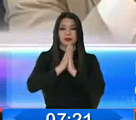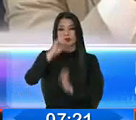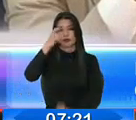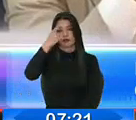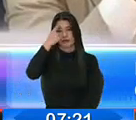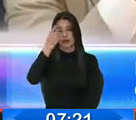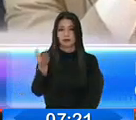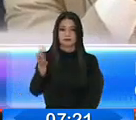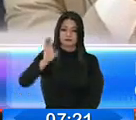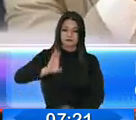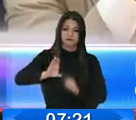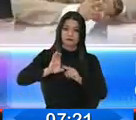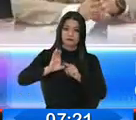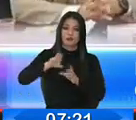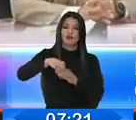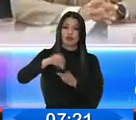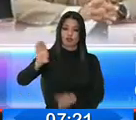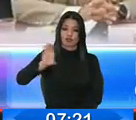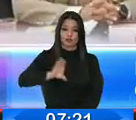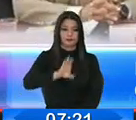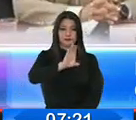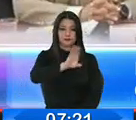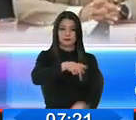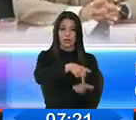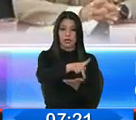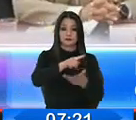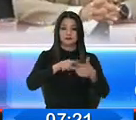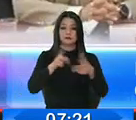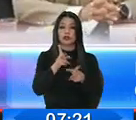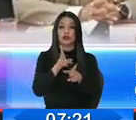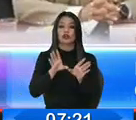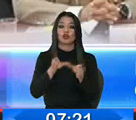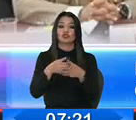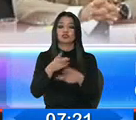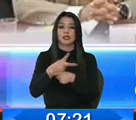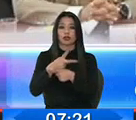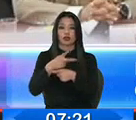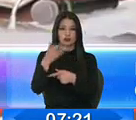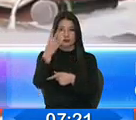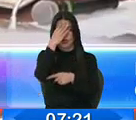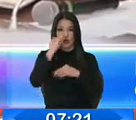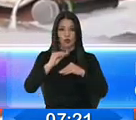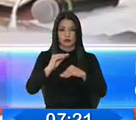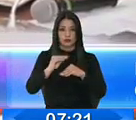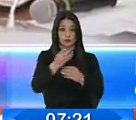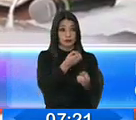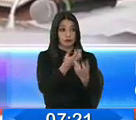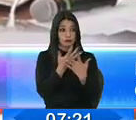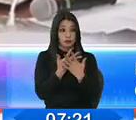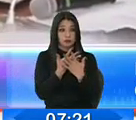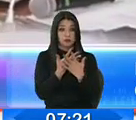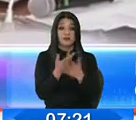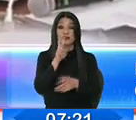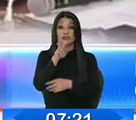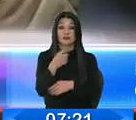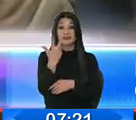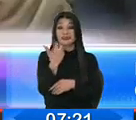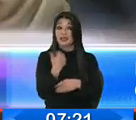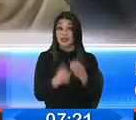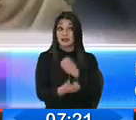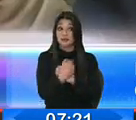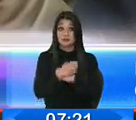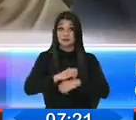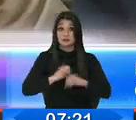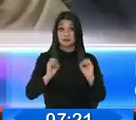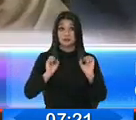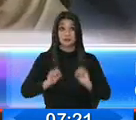la asignación de los fondos y al CES la información de quienes no acataron desde 2013. Se está trabajando